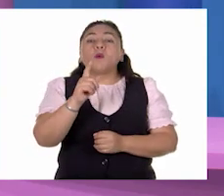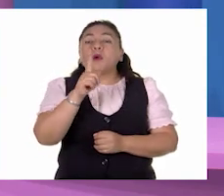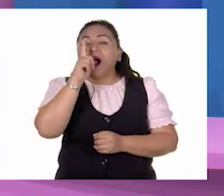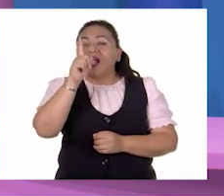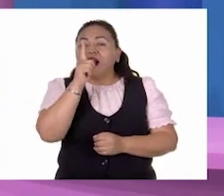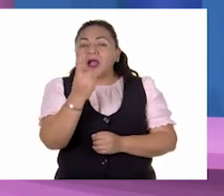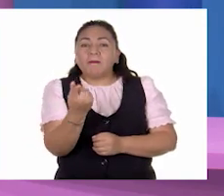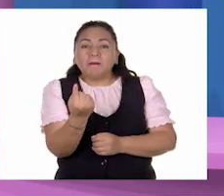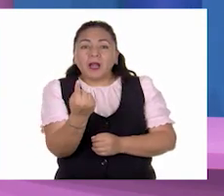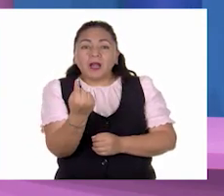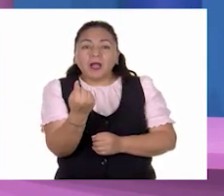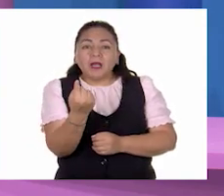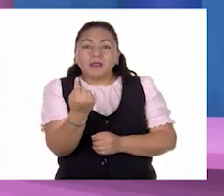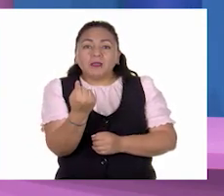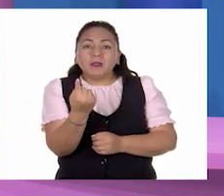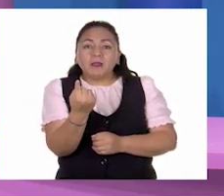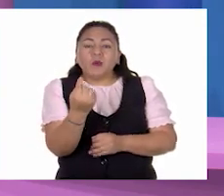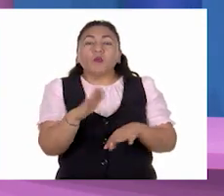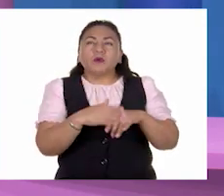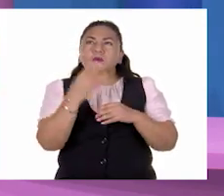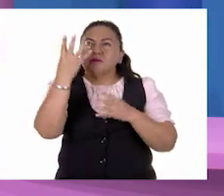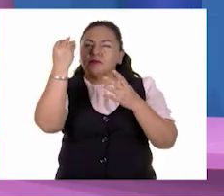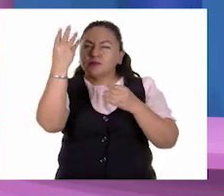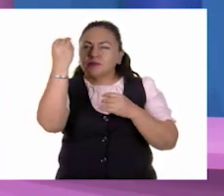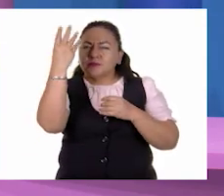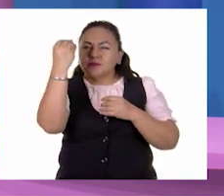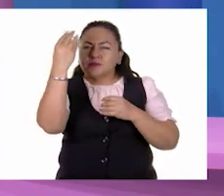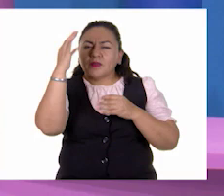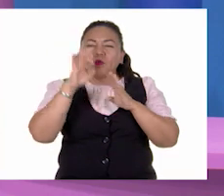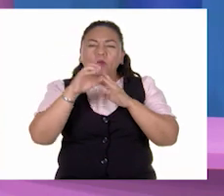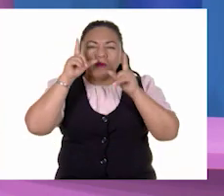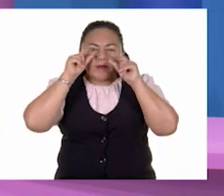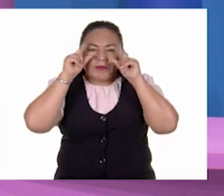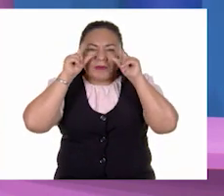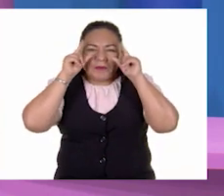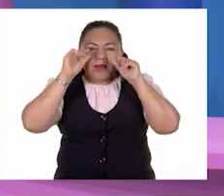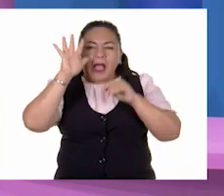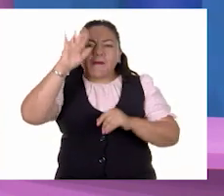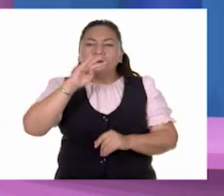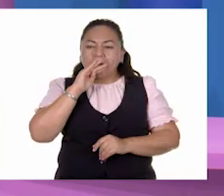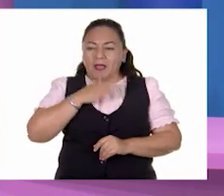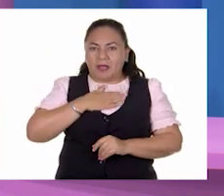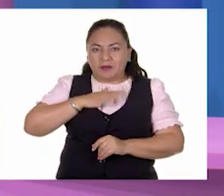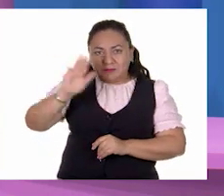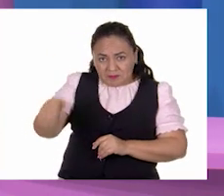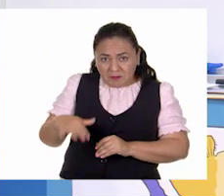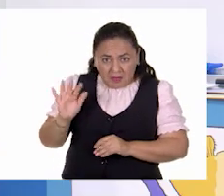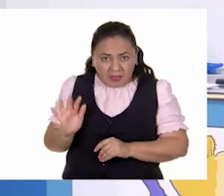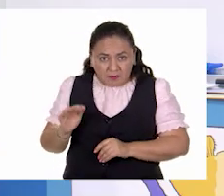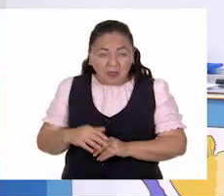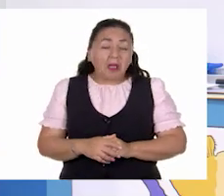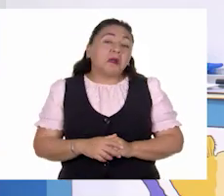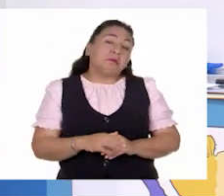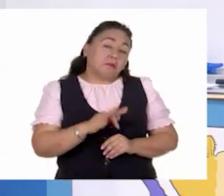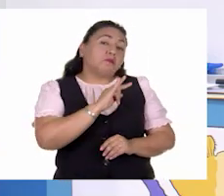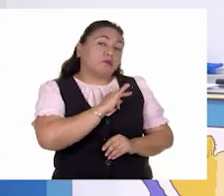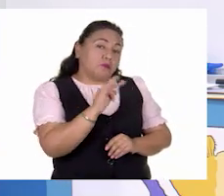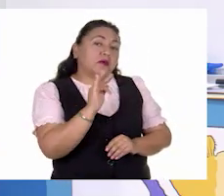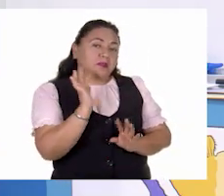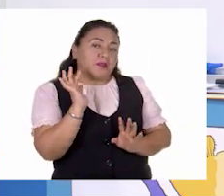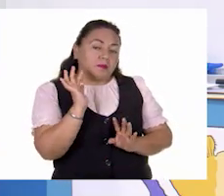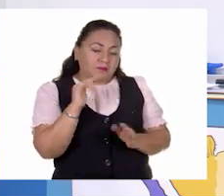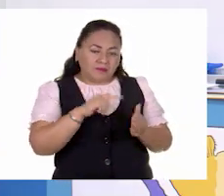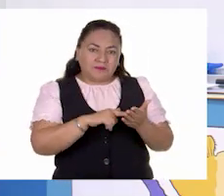dice, y pestañea en la sombra como una madre que llama. Puede ser. Como lo